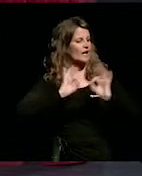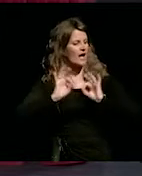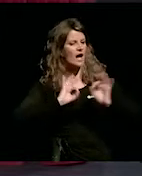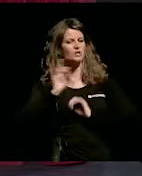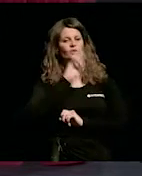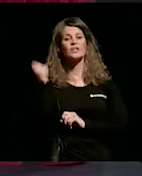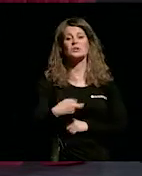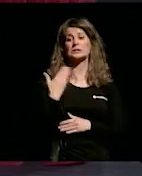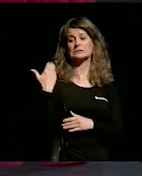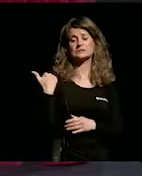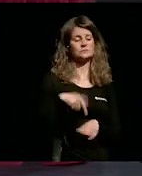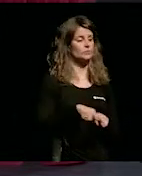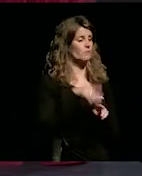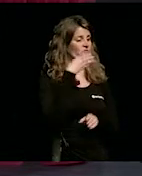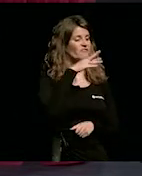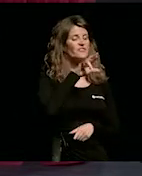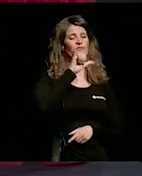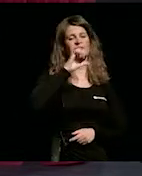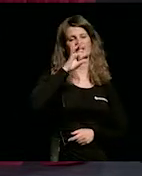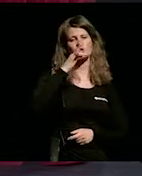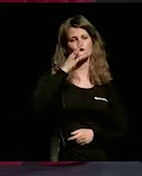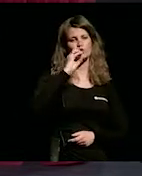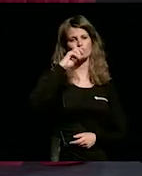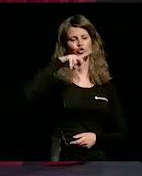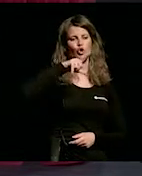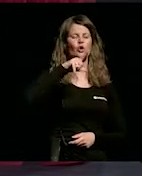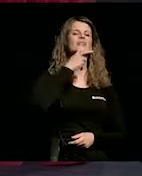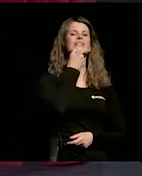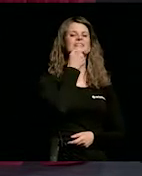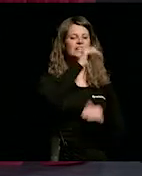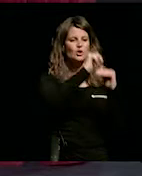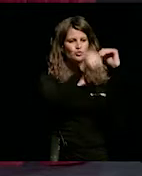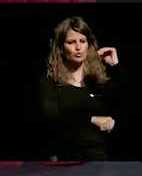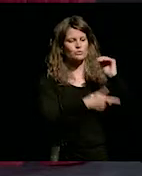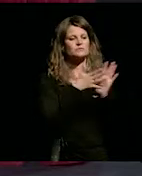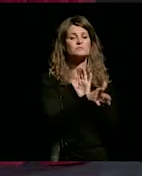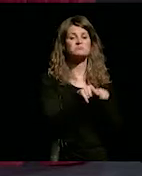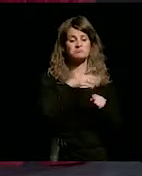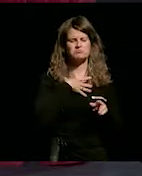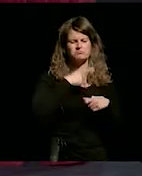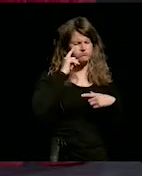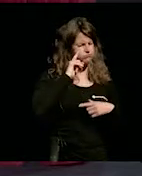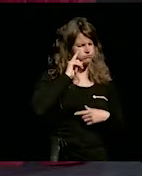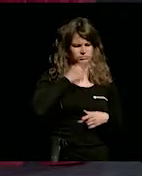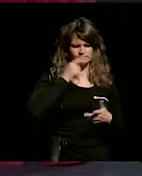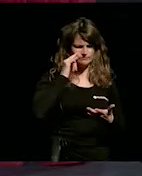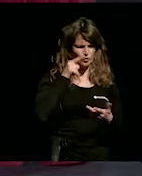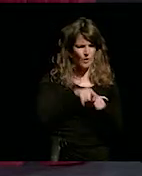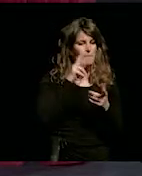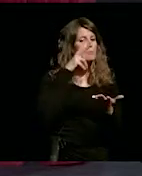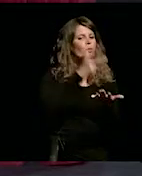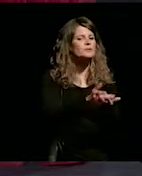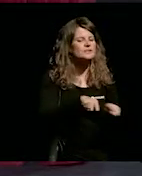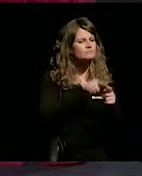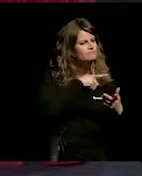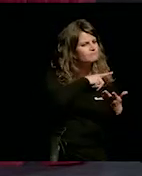de Bristol, en el sureste de Inglaterra. Yo me propuse poder influir, poder convertirme en embajadora de las